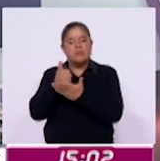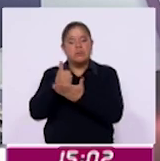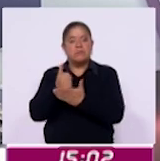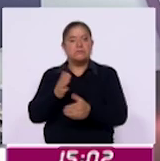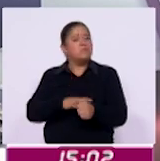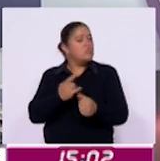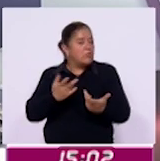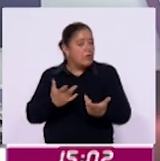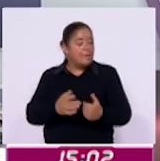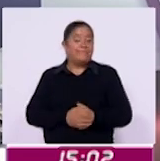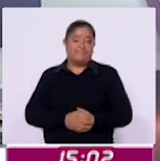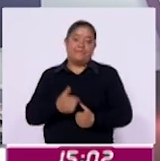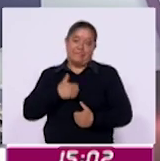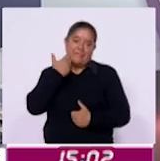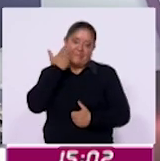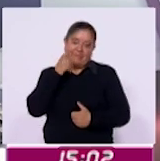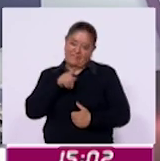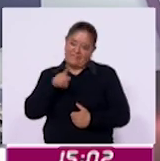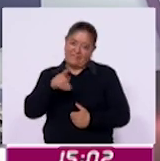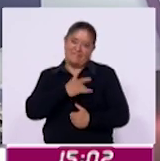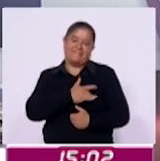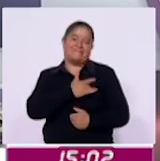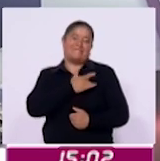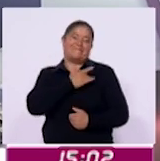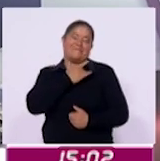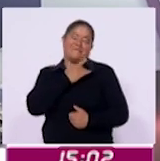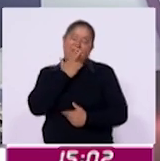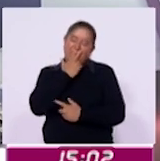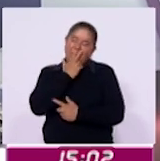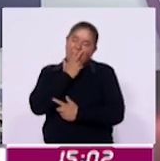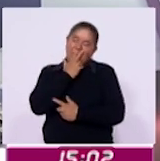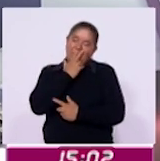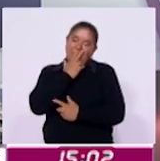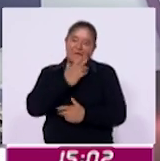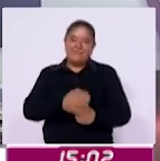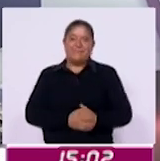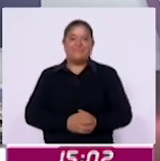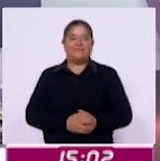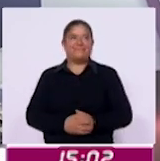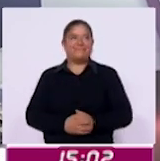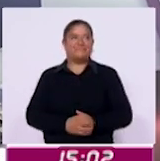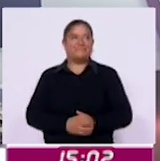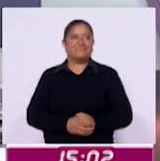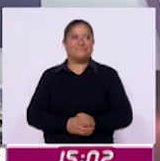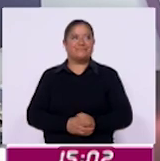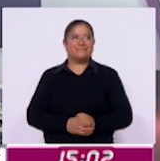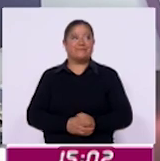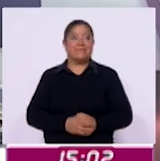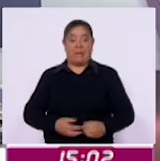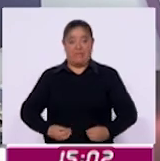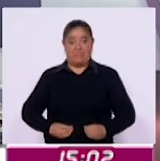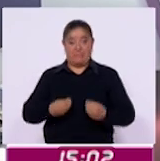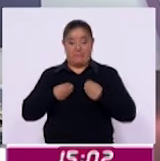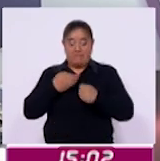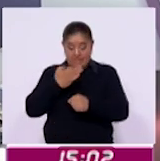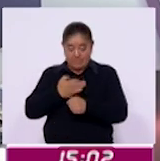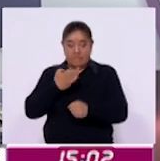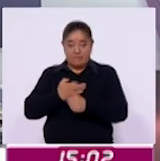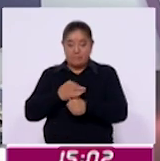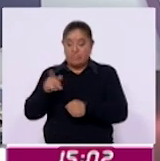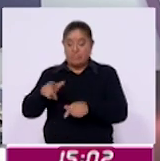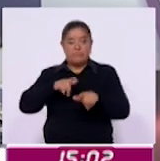abuelitos? Porque queremos darles esa satisfacción de que en vida puedan